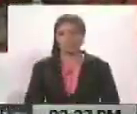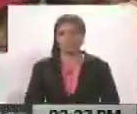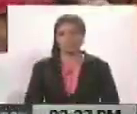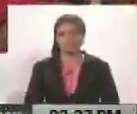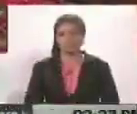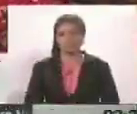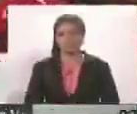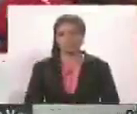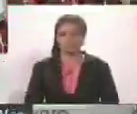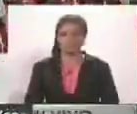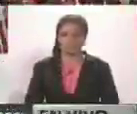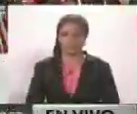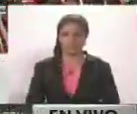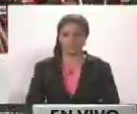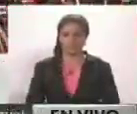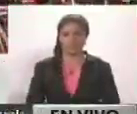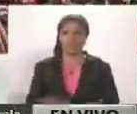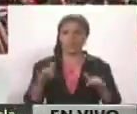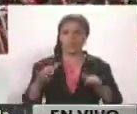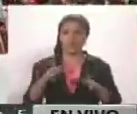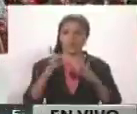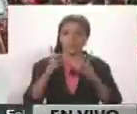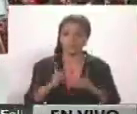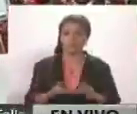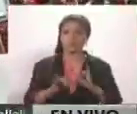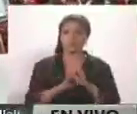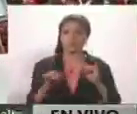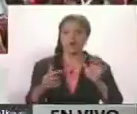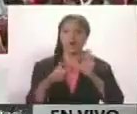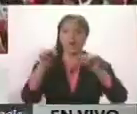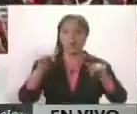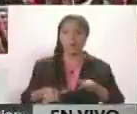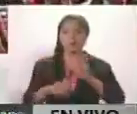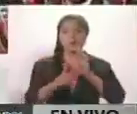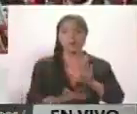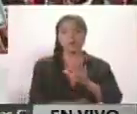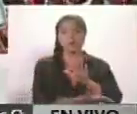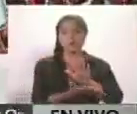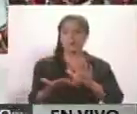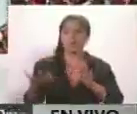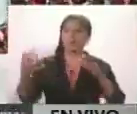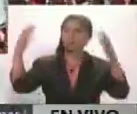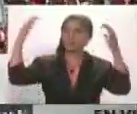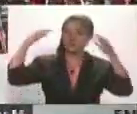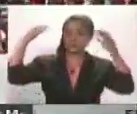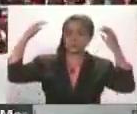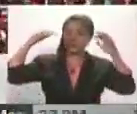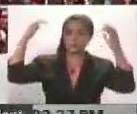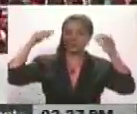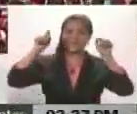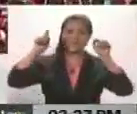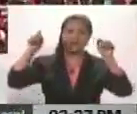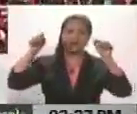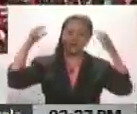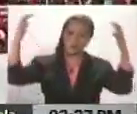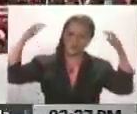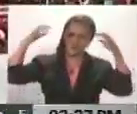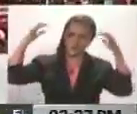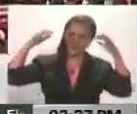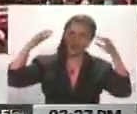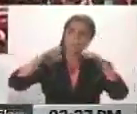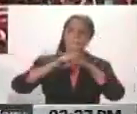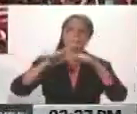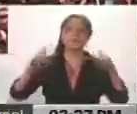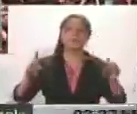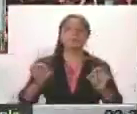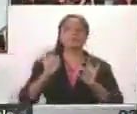Vamos pues con esta dignidad que hemos demostrado hoy, con este baño que nos vino del Guanaira Repano, pero sobre